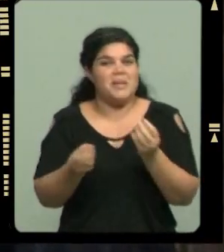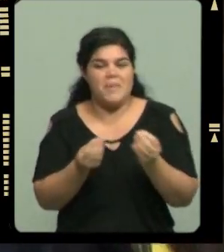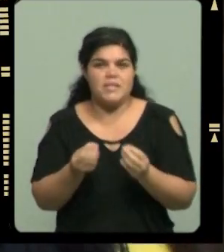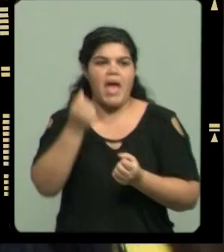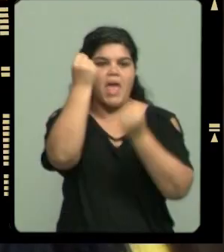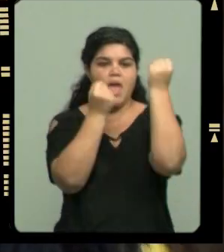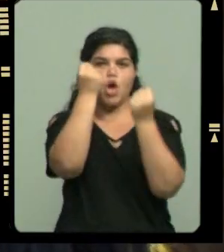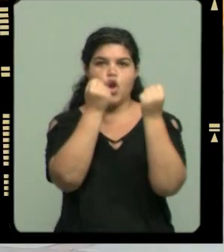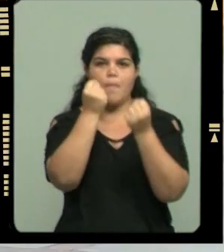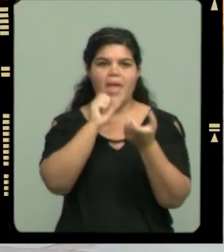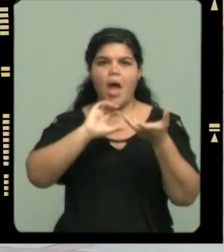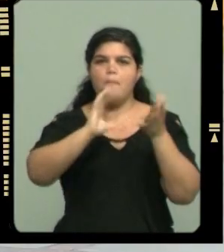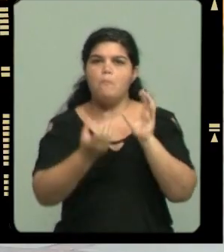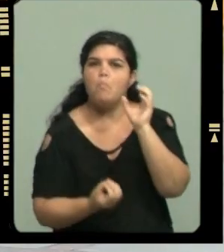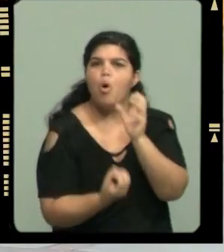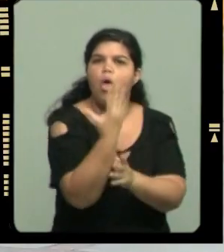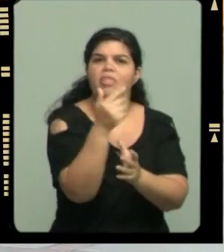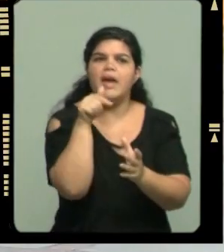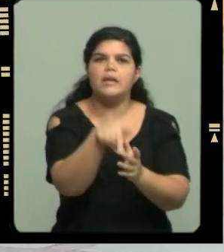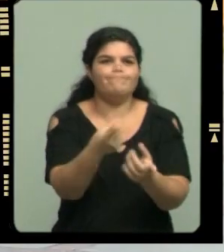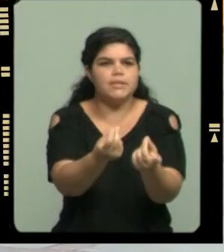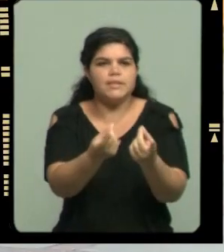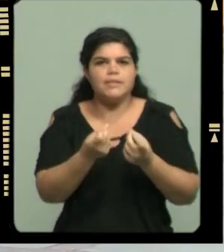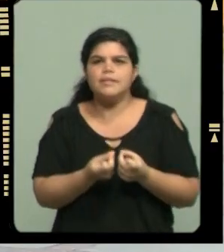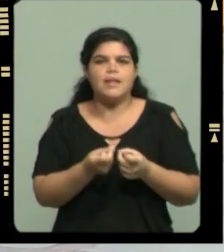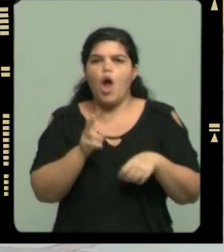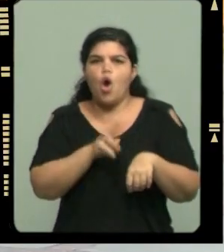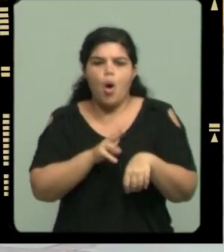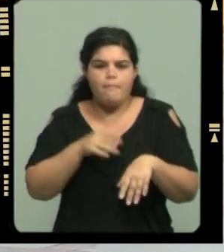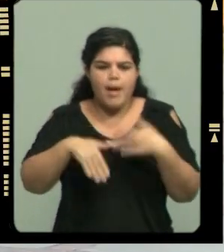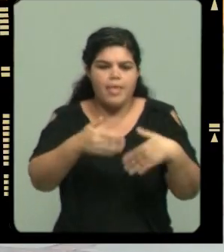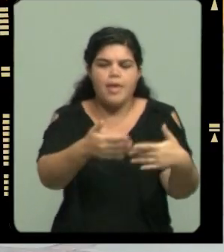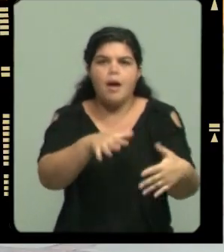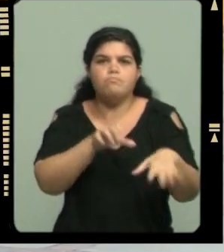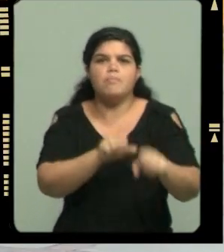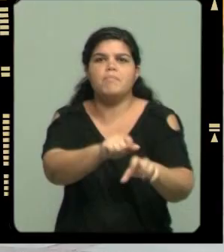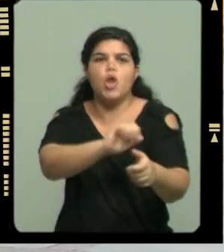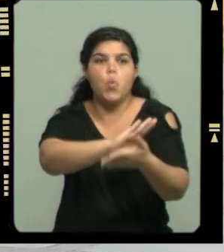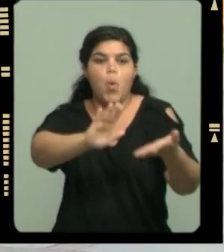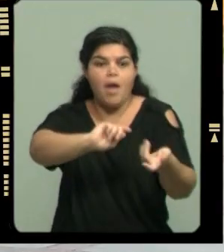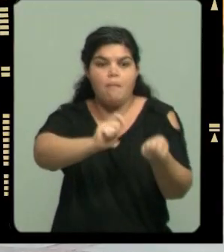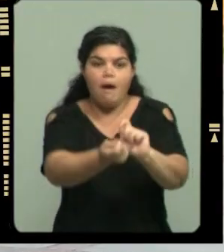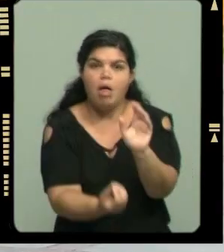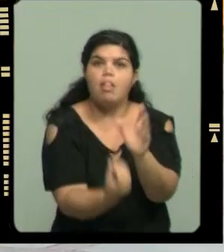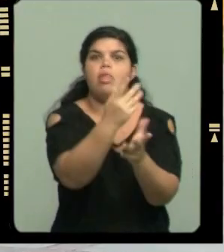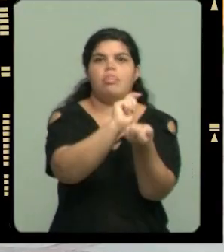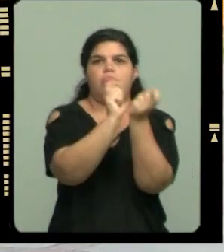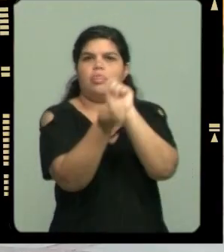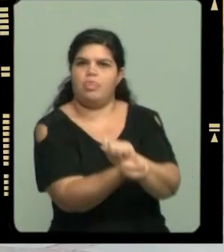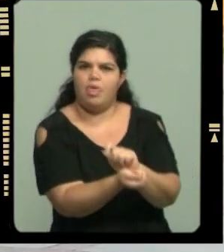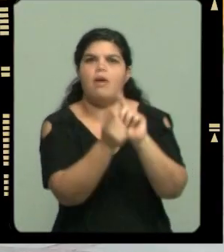la economía, requiere empezar a pensar en otras habilidades, otras competencias. Sin ir más lejos, la educación moderna busca desarrollar más competencias